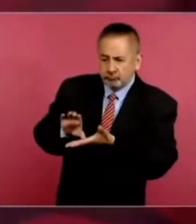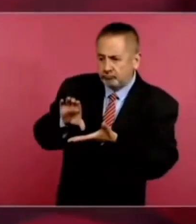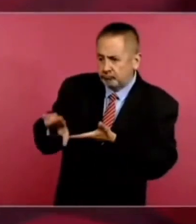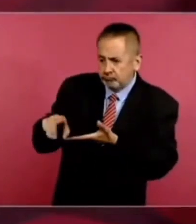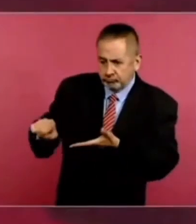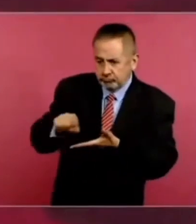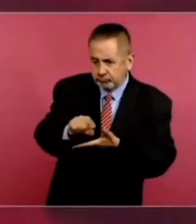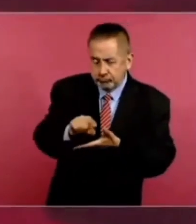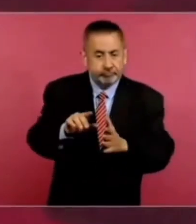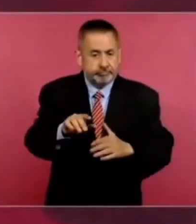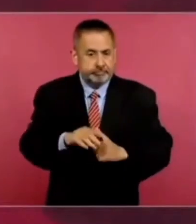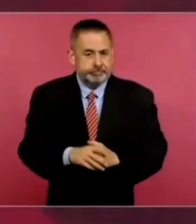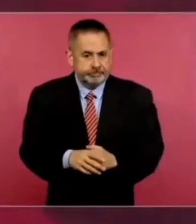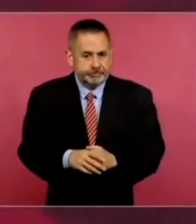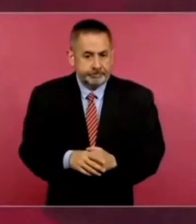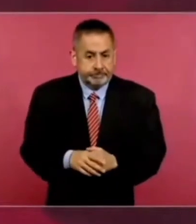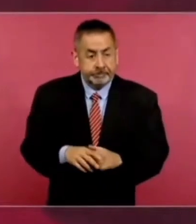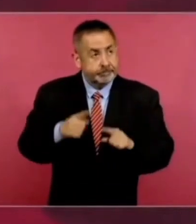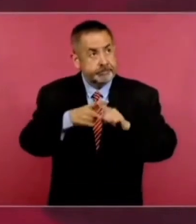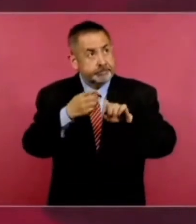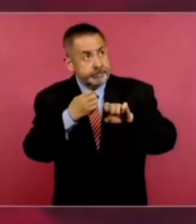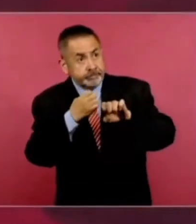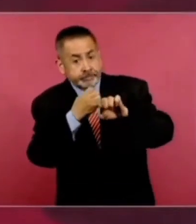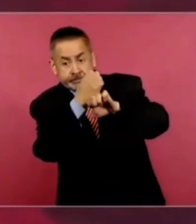caso de los estados,